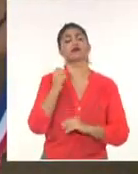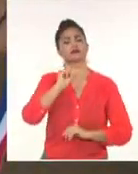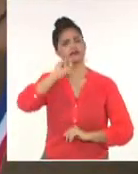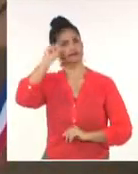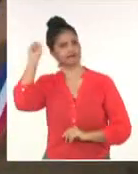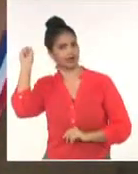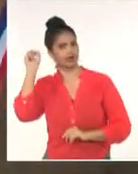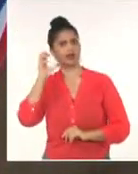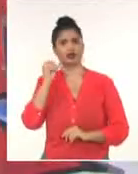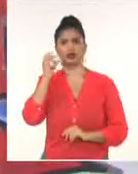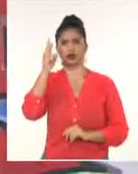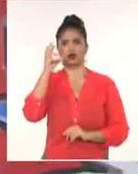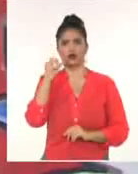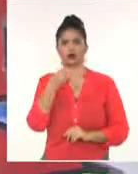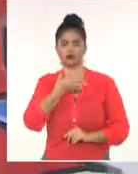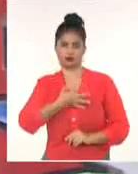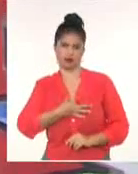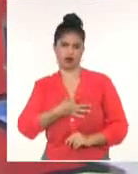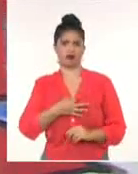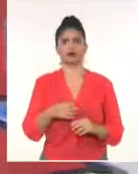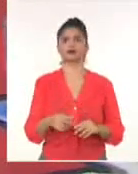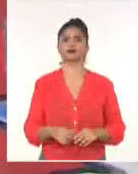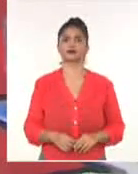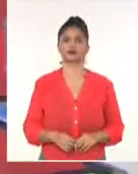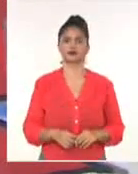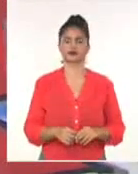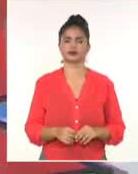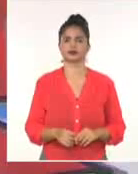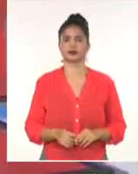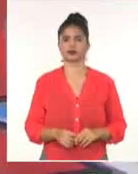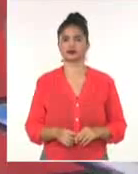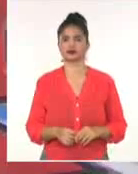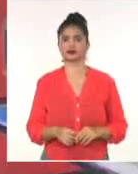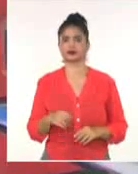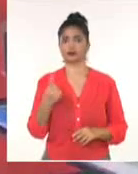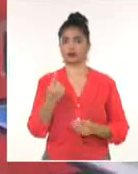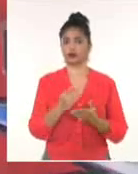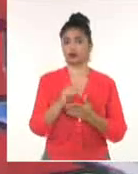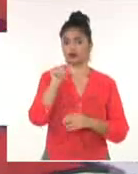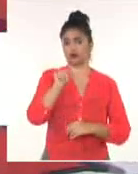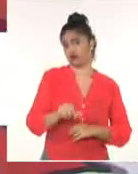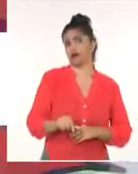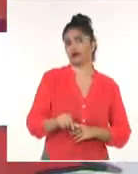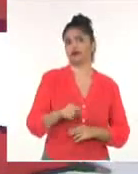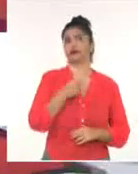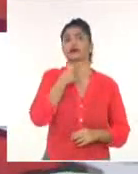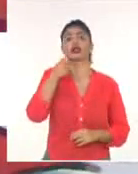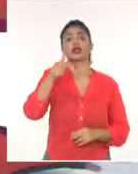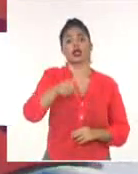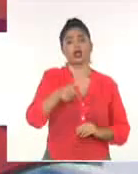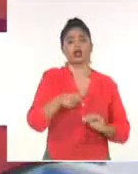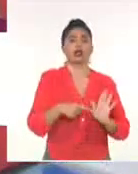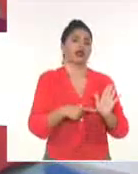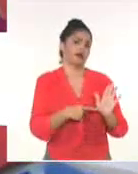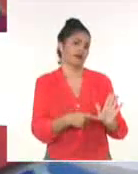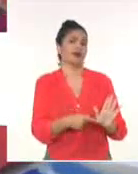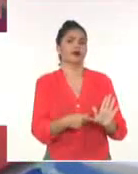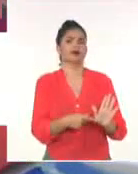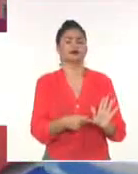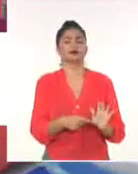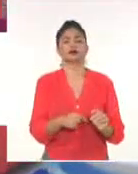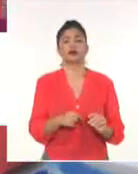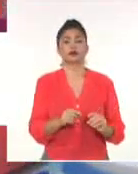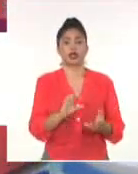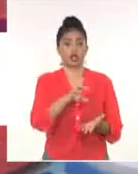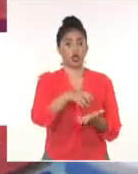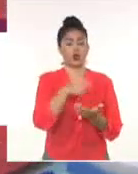puestos de medalla de oro. Un estudiante que es ejemplo para, no tanto solo para los estudiantes del centro de entrenamiento,